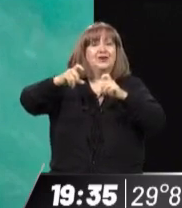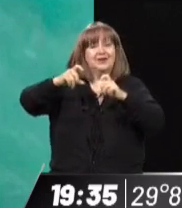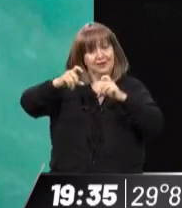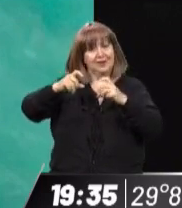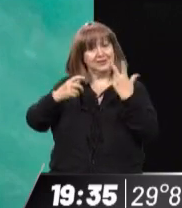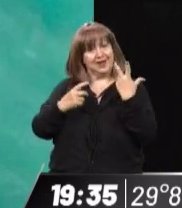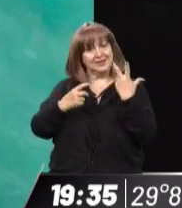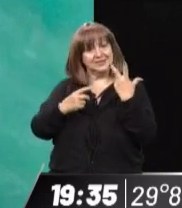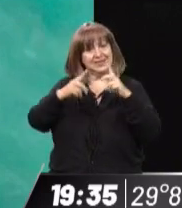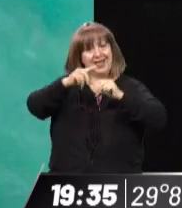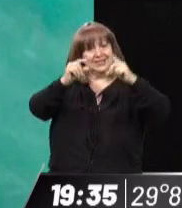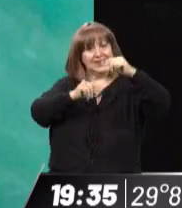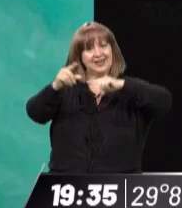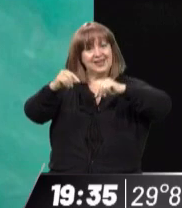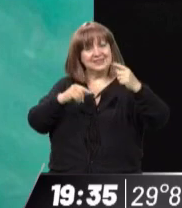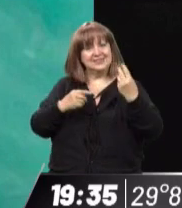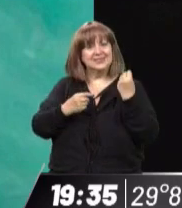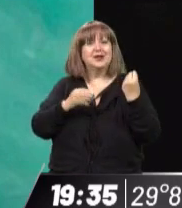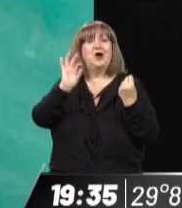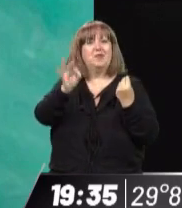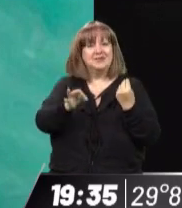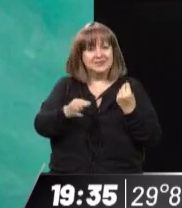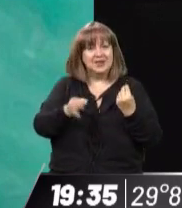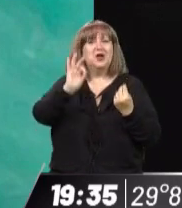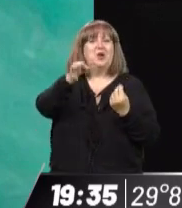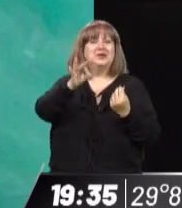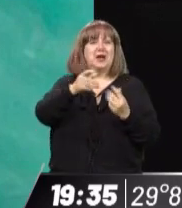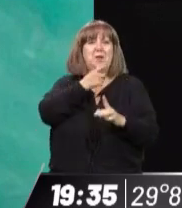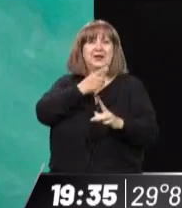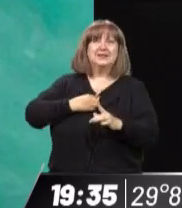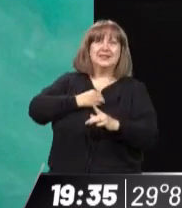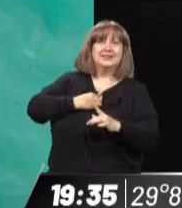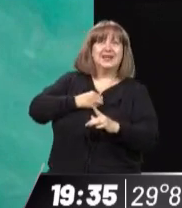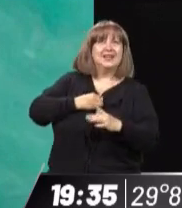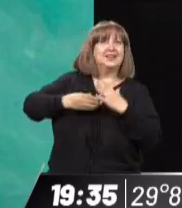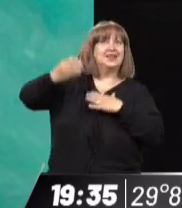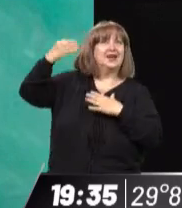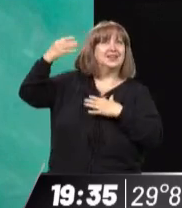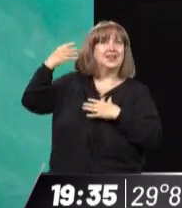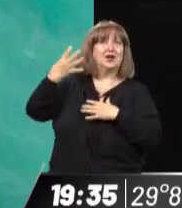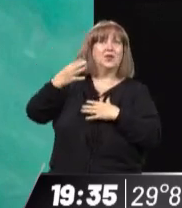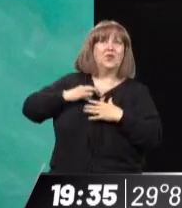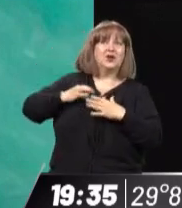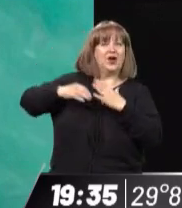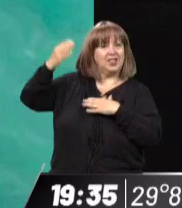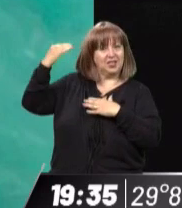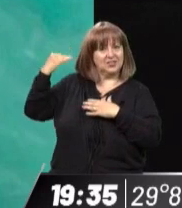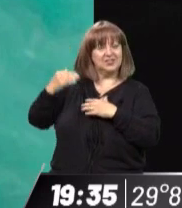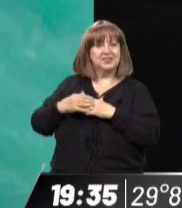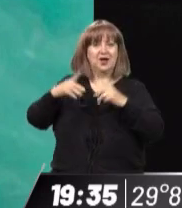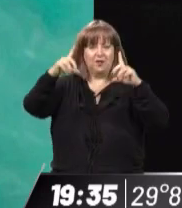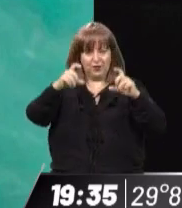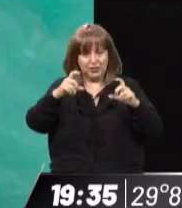Sin dudas, la frase elijo creer es una de las más repetidas, pero es tal cual, ¿no? Bueno, acá